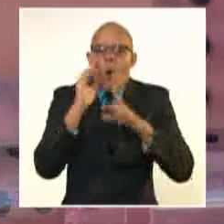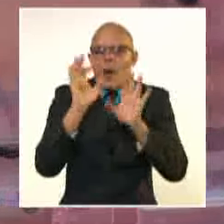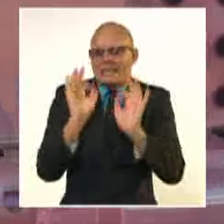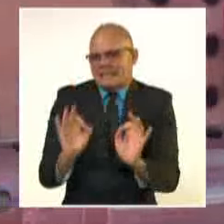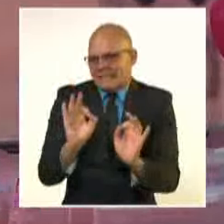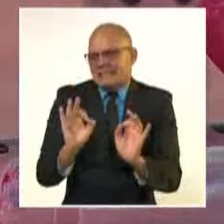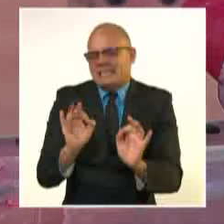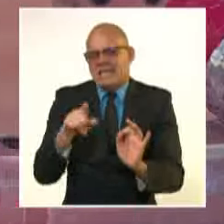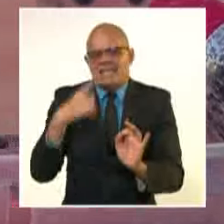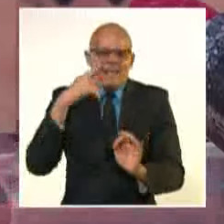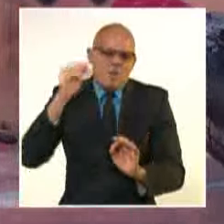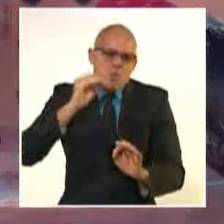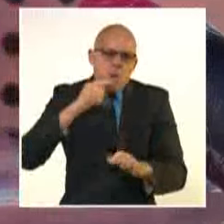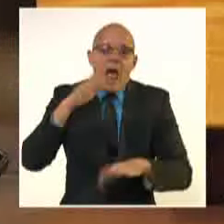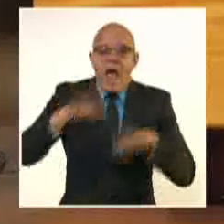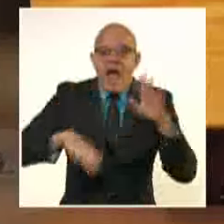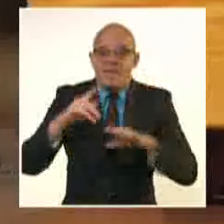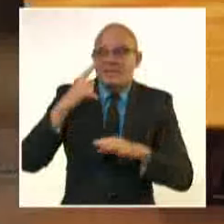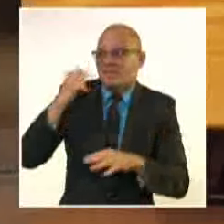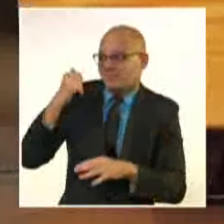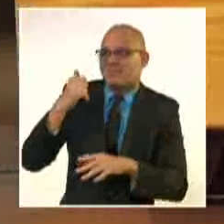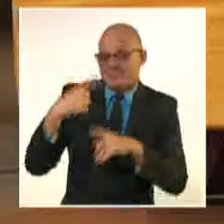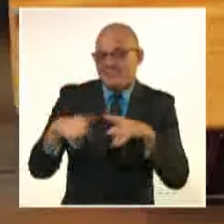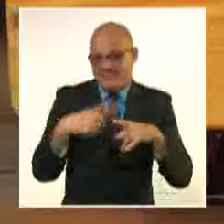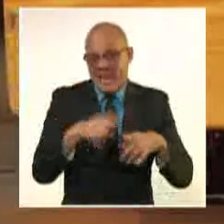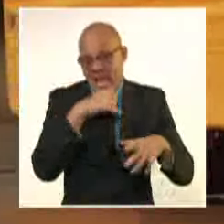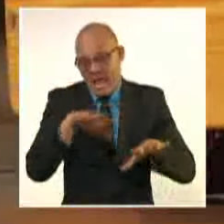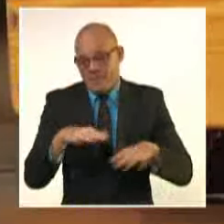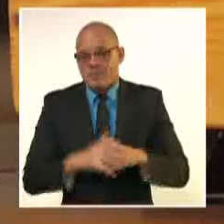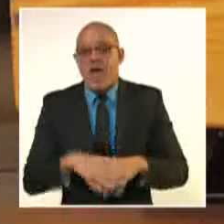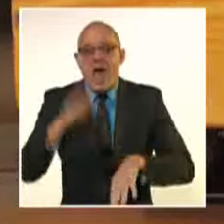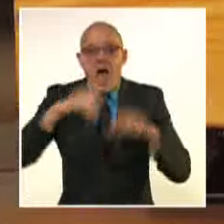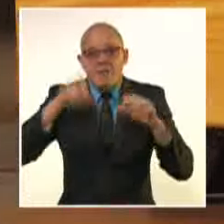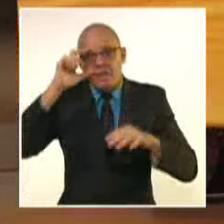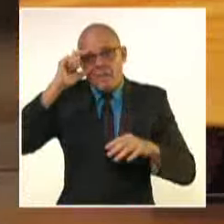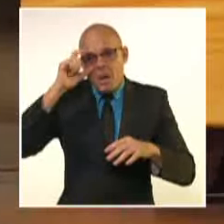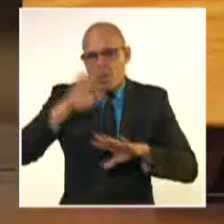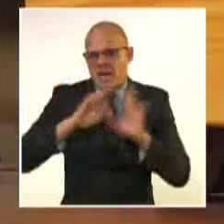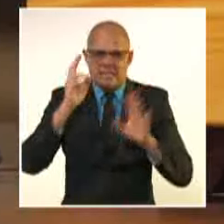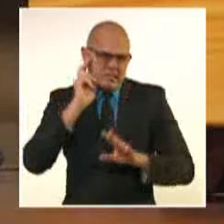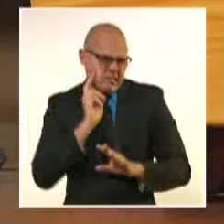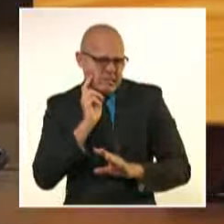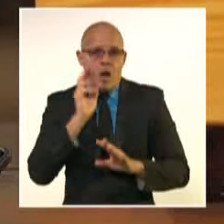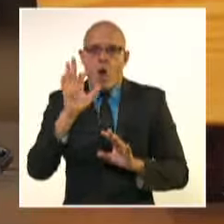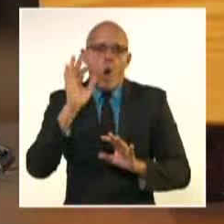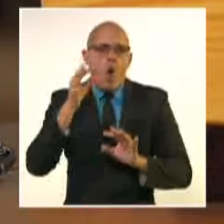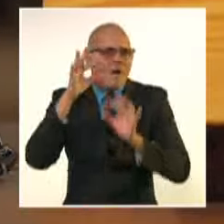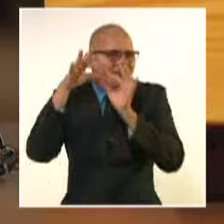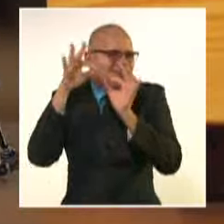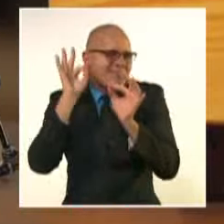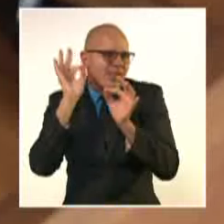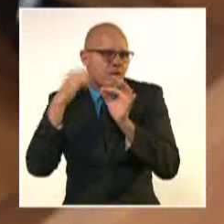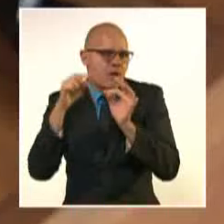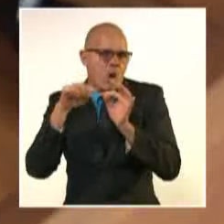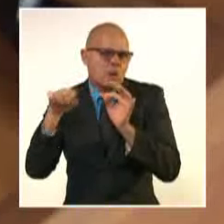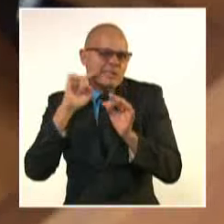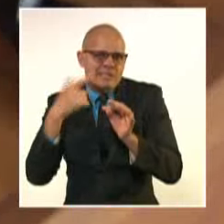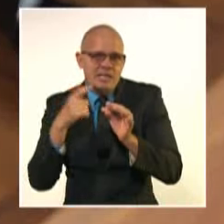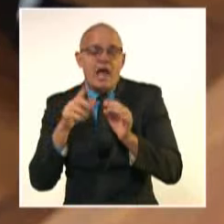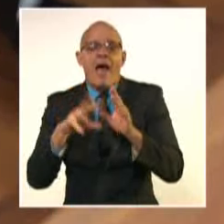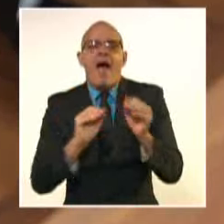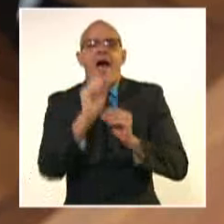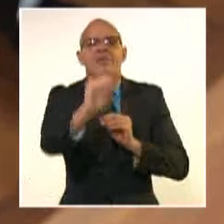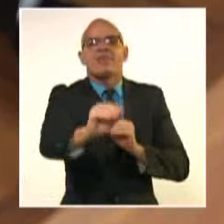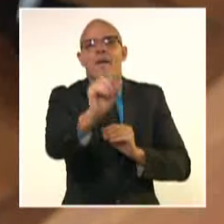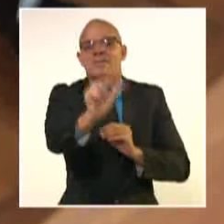menos comunes en lugares como este. Por ejemplo, espejuelos o piezas de espejuelos que van a un proyecto llamado Progresiva que